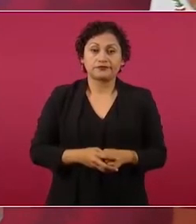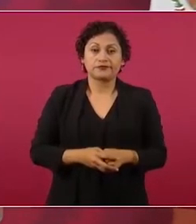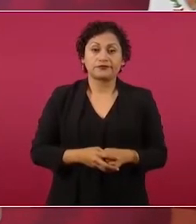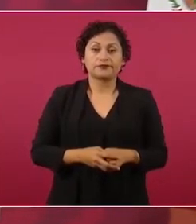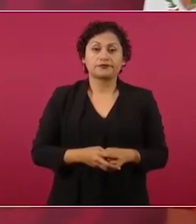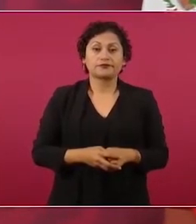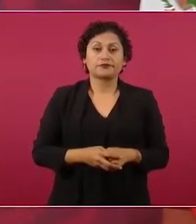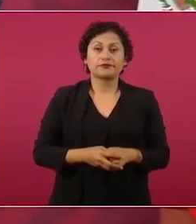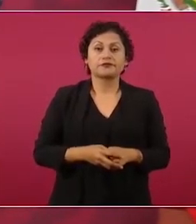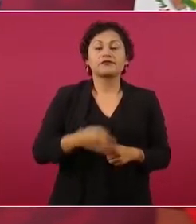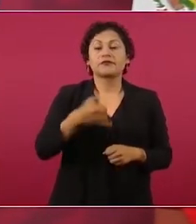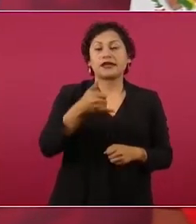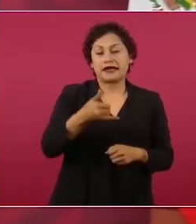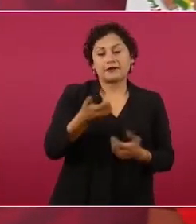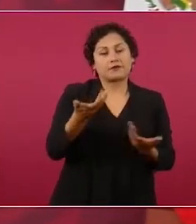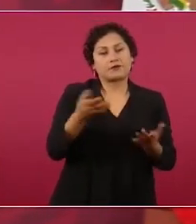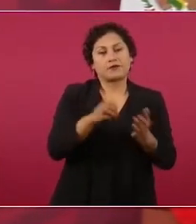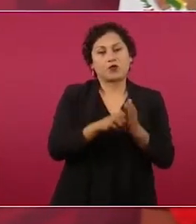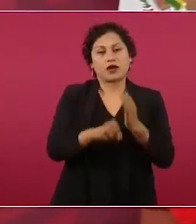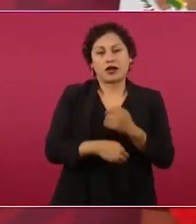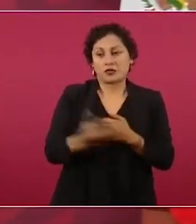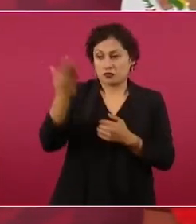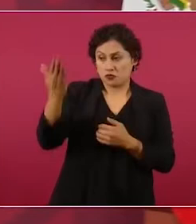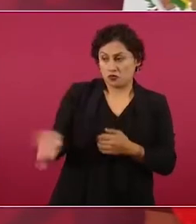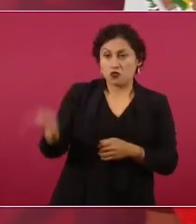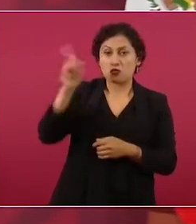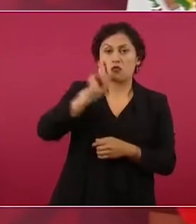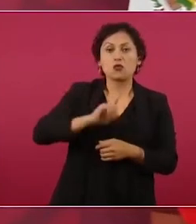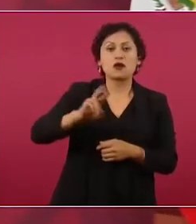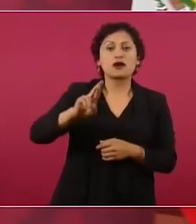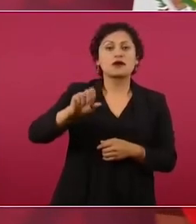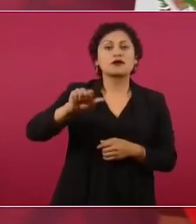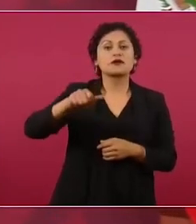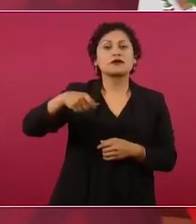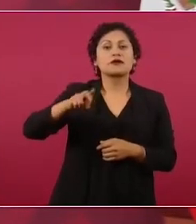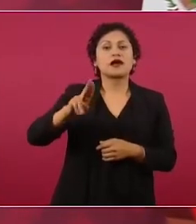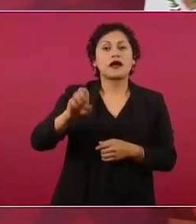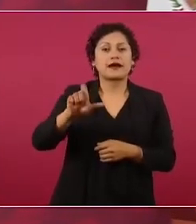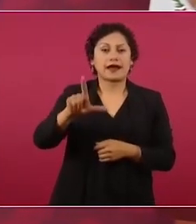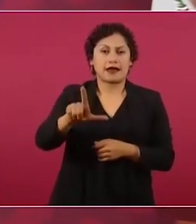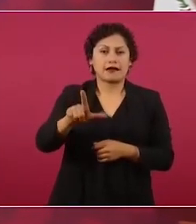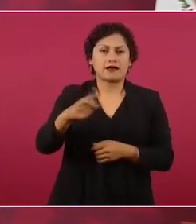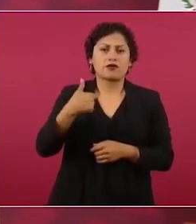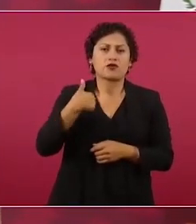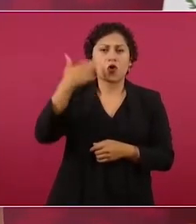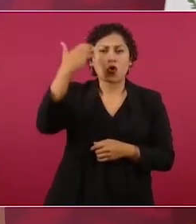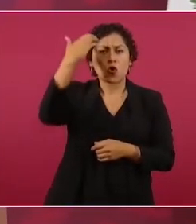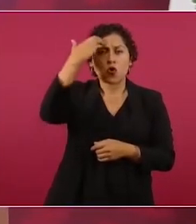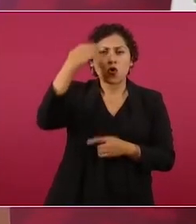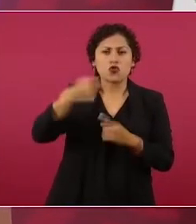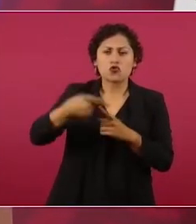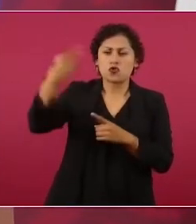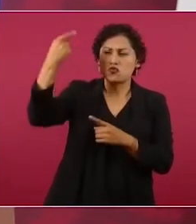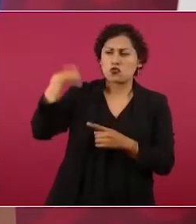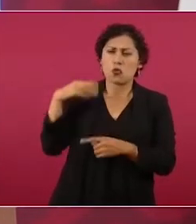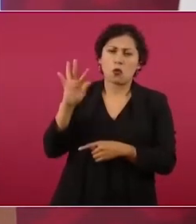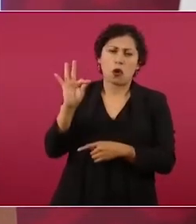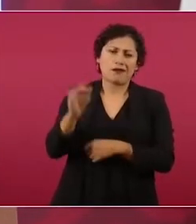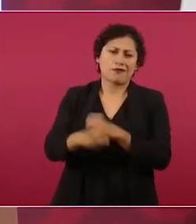la conozco desde hace 40 años, un poco más, sí.